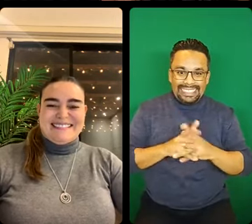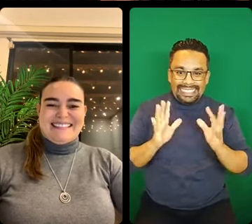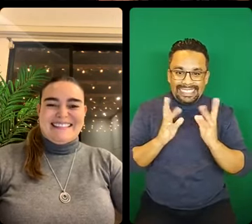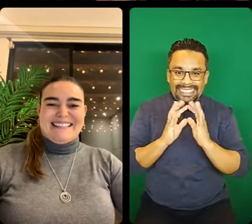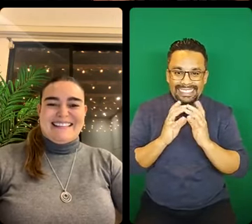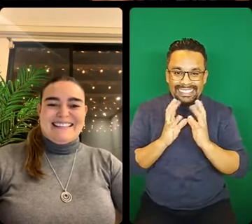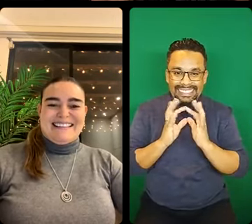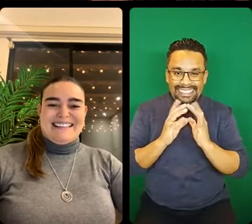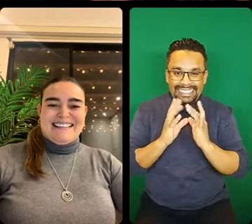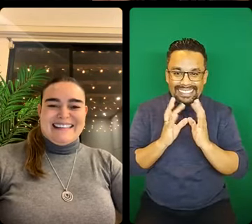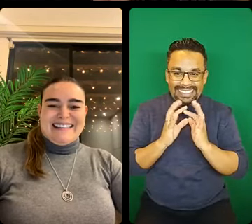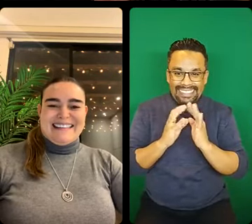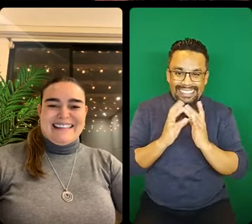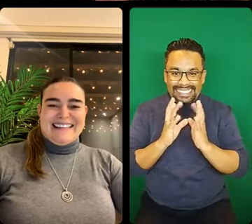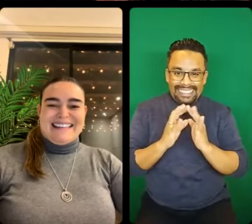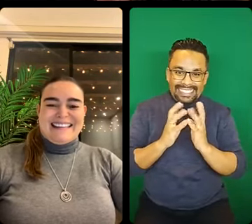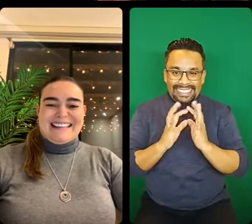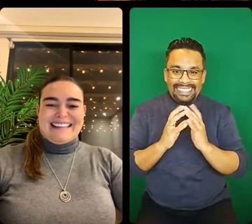¡Tarararán!